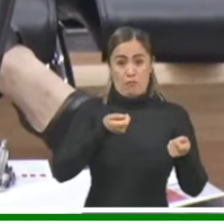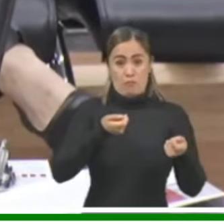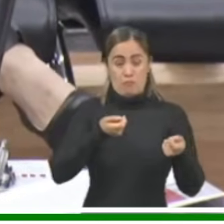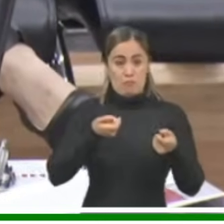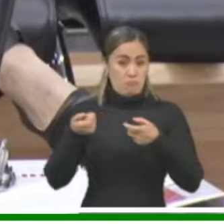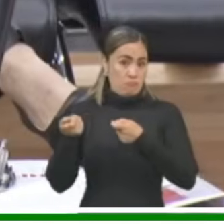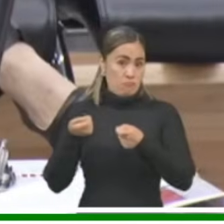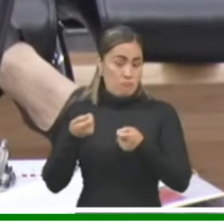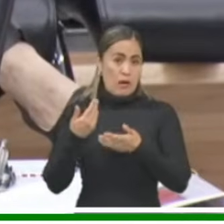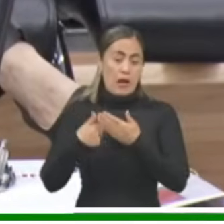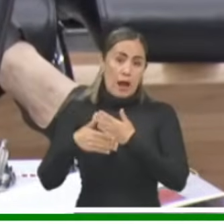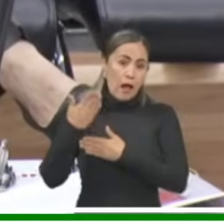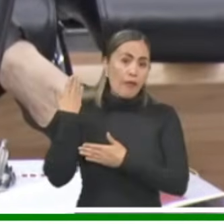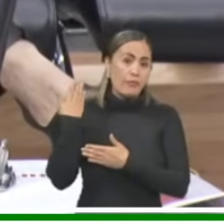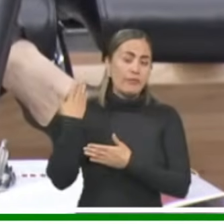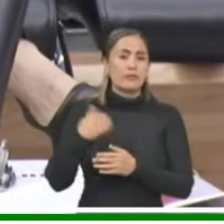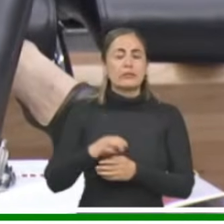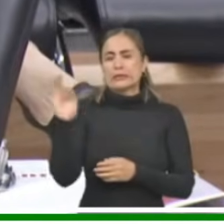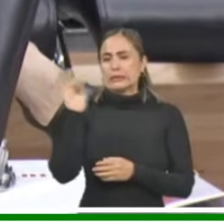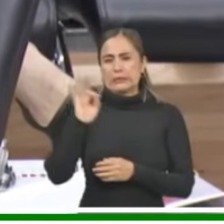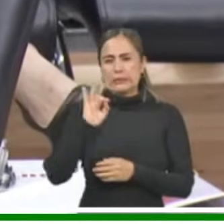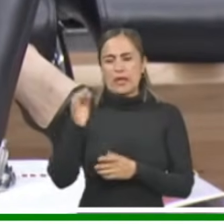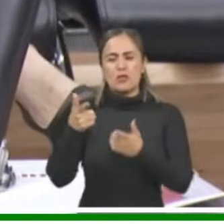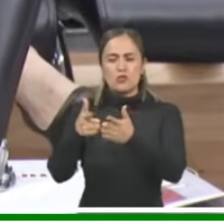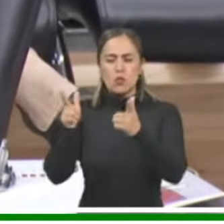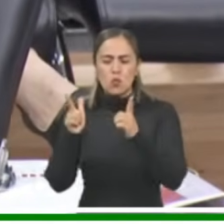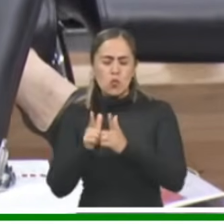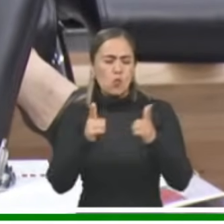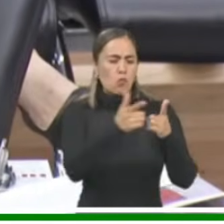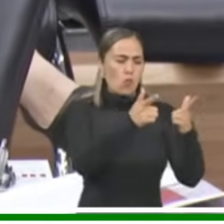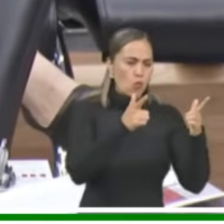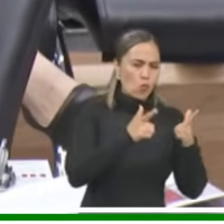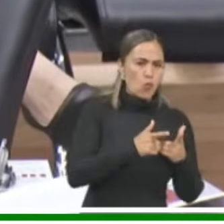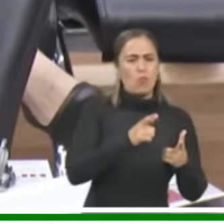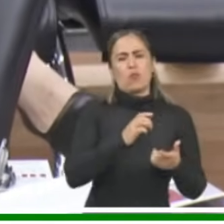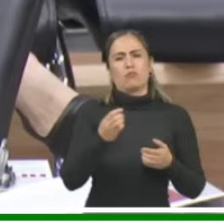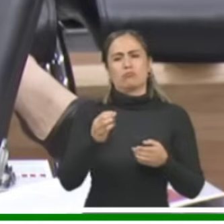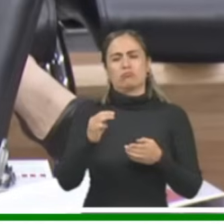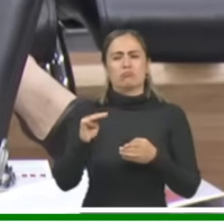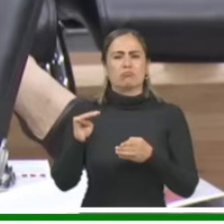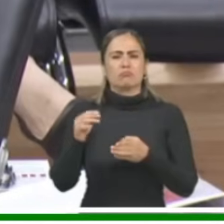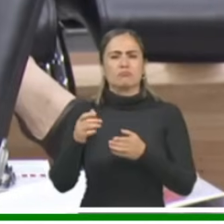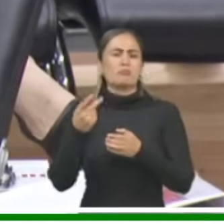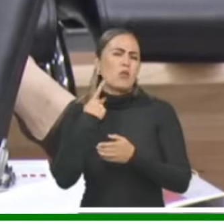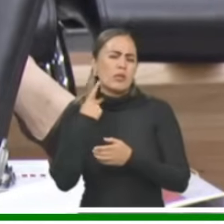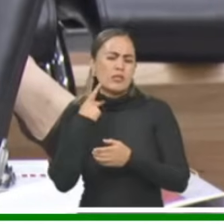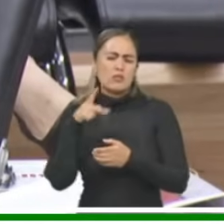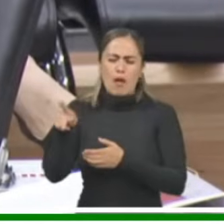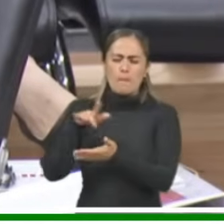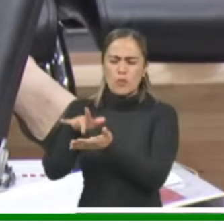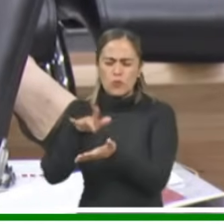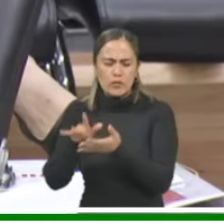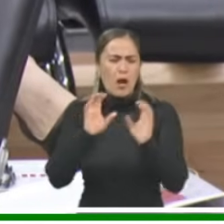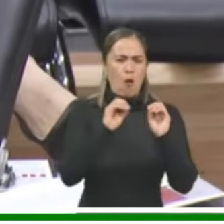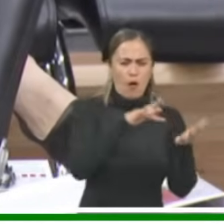estado claramente a favor de alguna de los bloques o del partido que